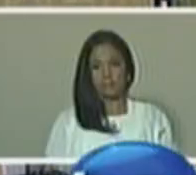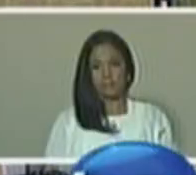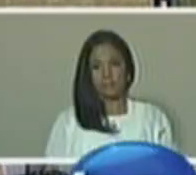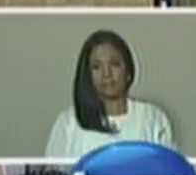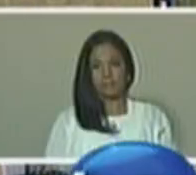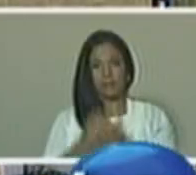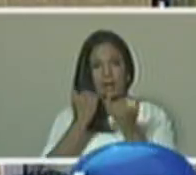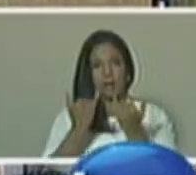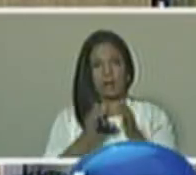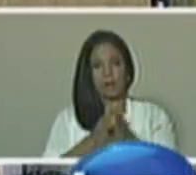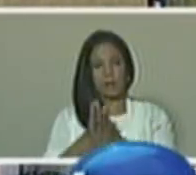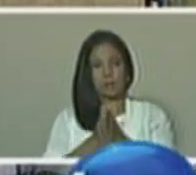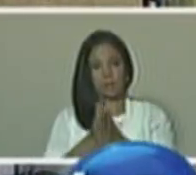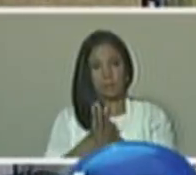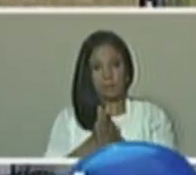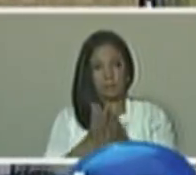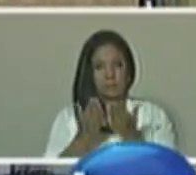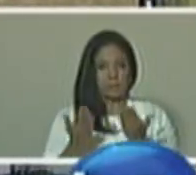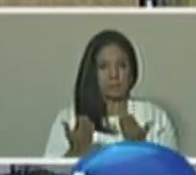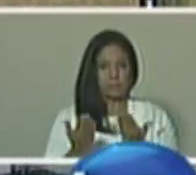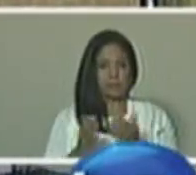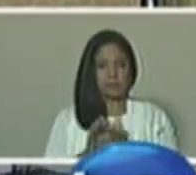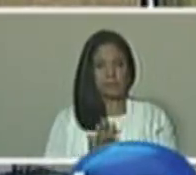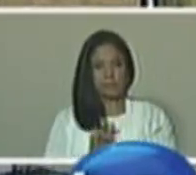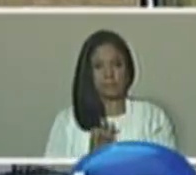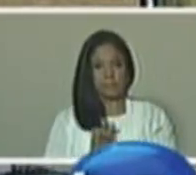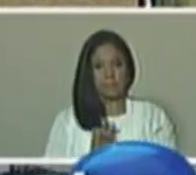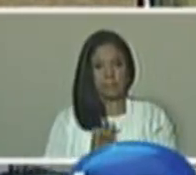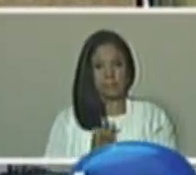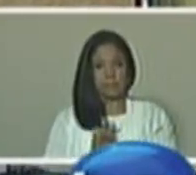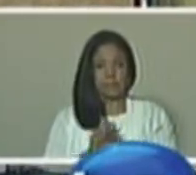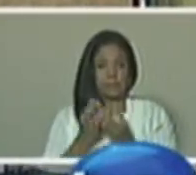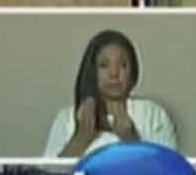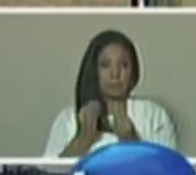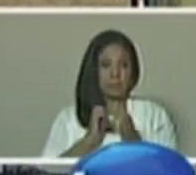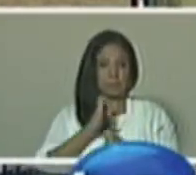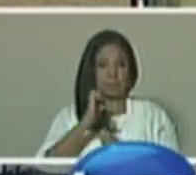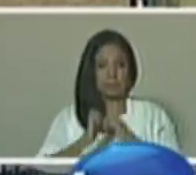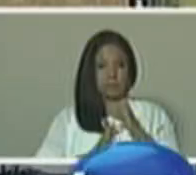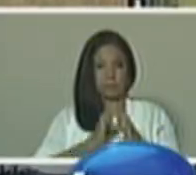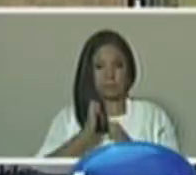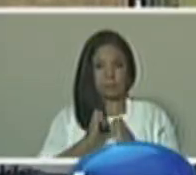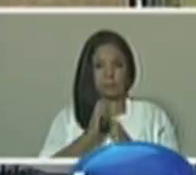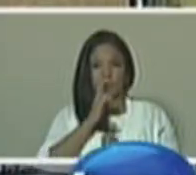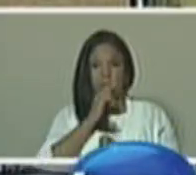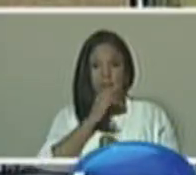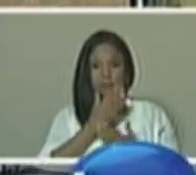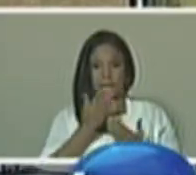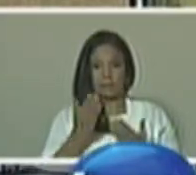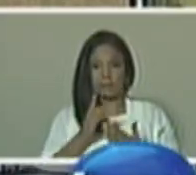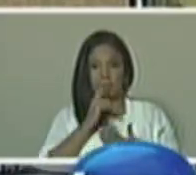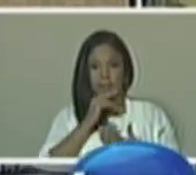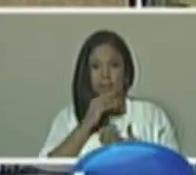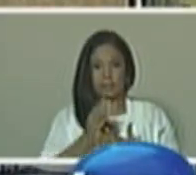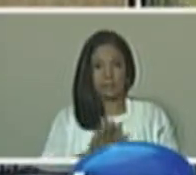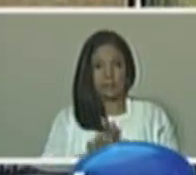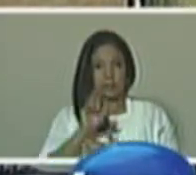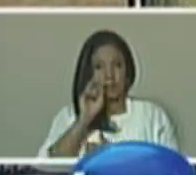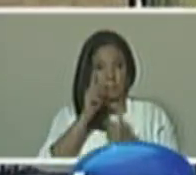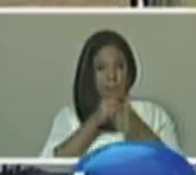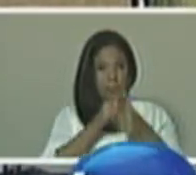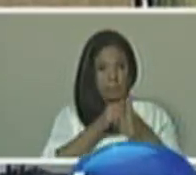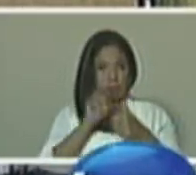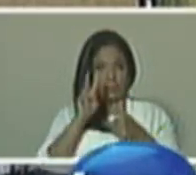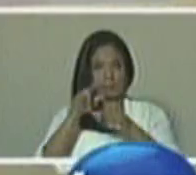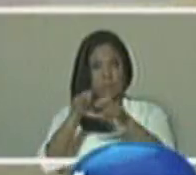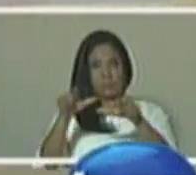Bueno, vamos a aprovechar entonces este momento de tensión y de emoción para ver los premios que se llevan el segundo y el primer